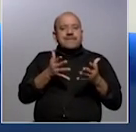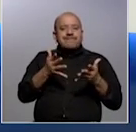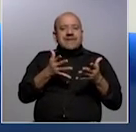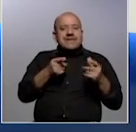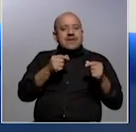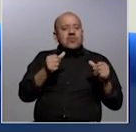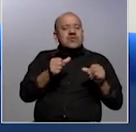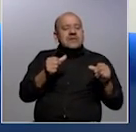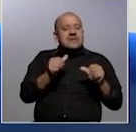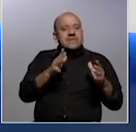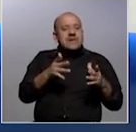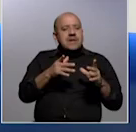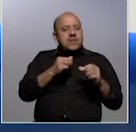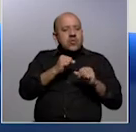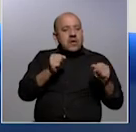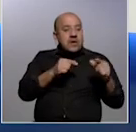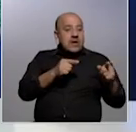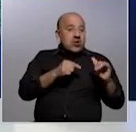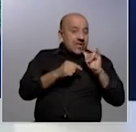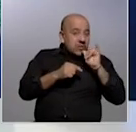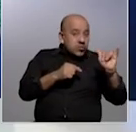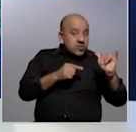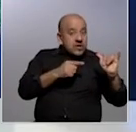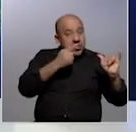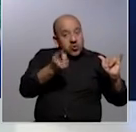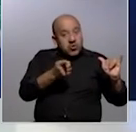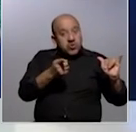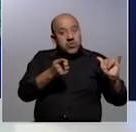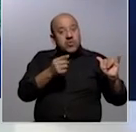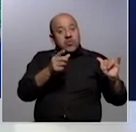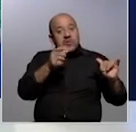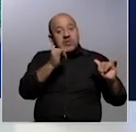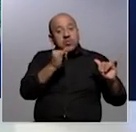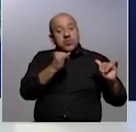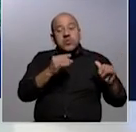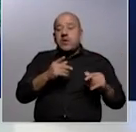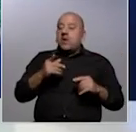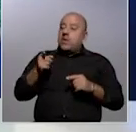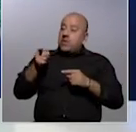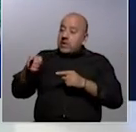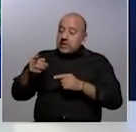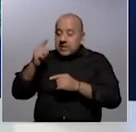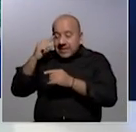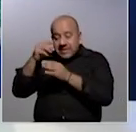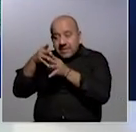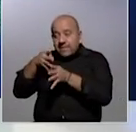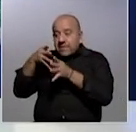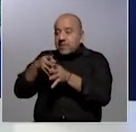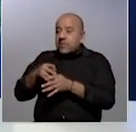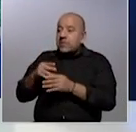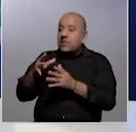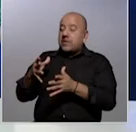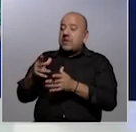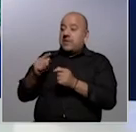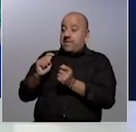sinergia entre demandados y la institución en el interior del desafío de transformar ese uruguay partido porque